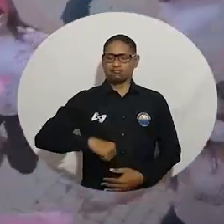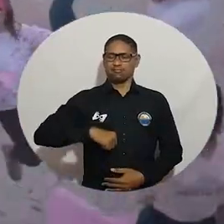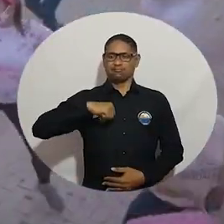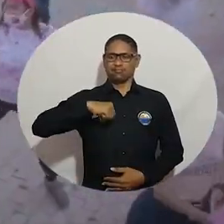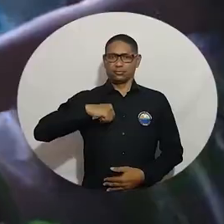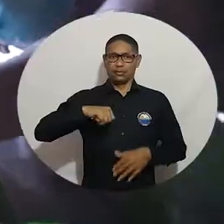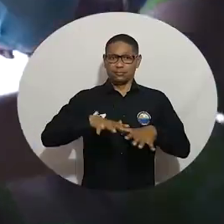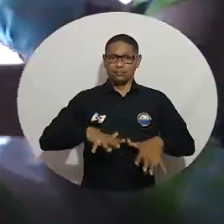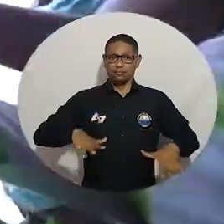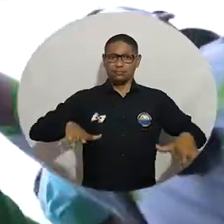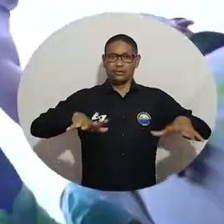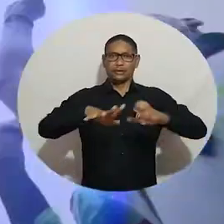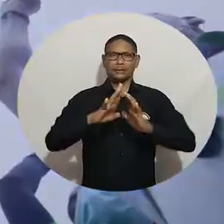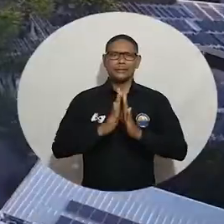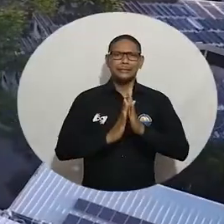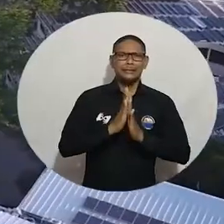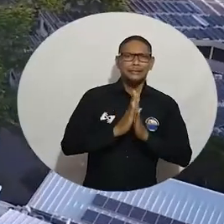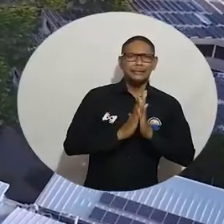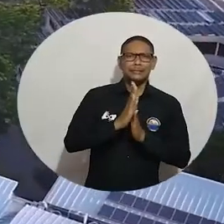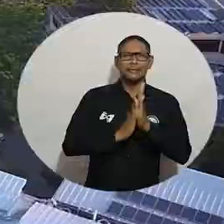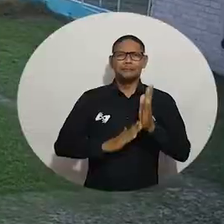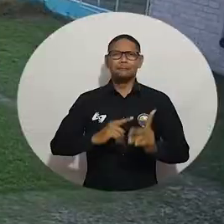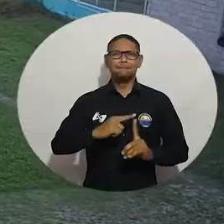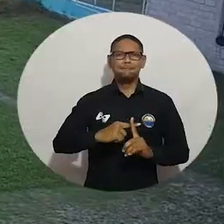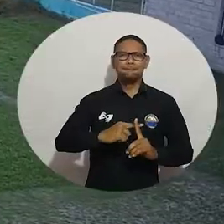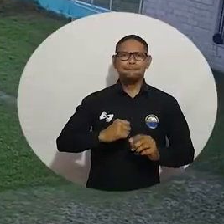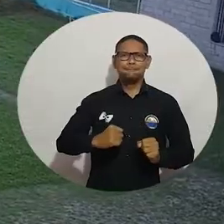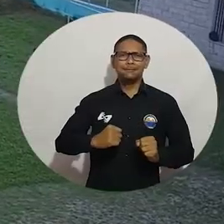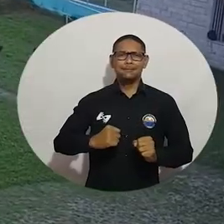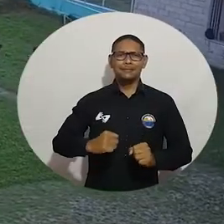Somos la esperanza del territorio.